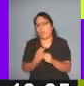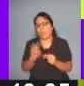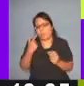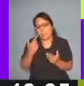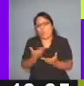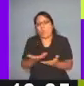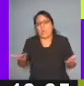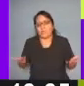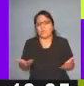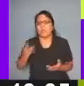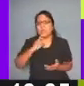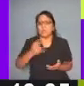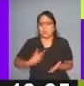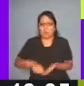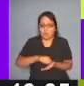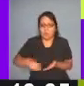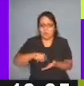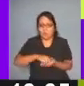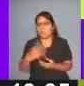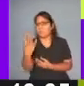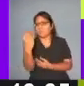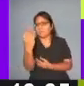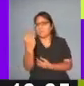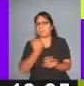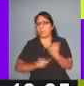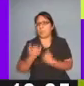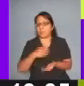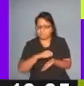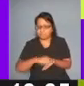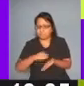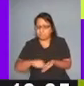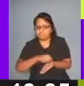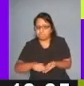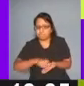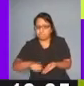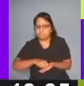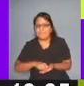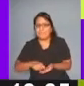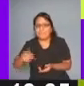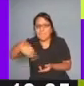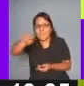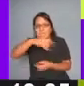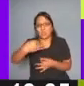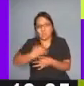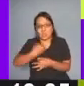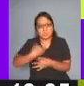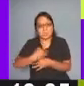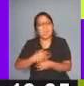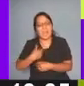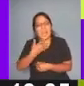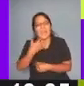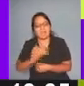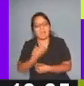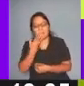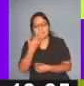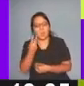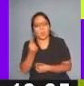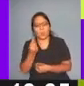de apuntes que yo les tomé a las enseñanzas que nos dieron y realmente me voy muy a gusto.